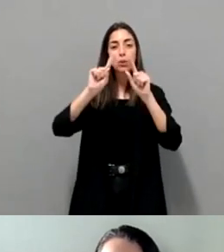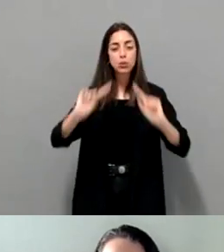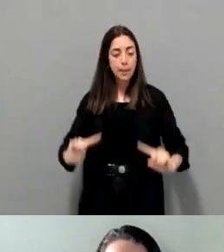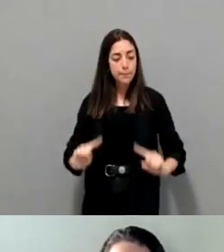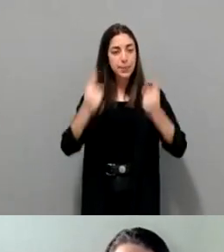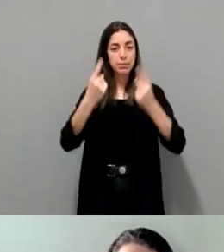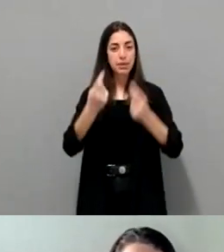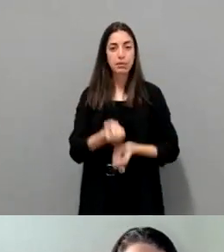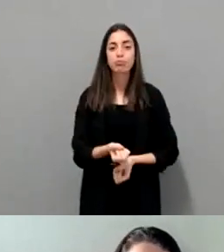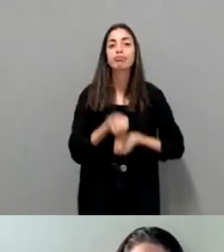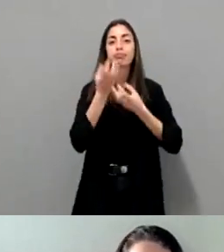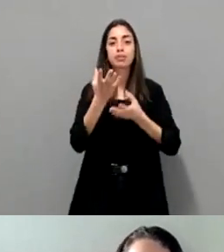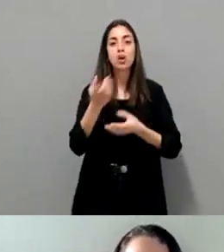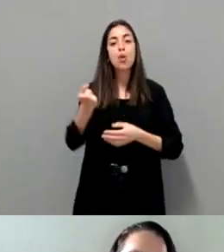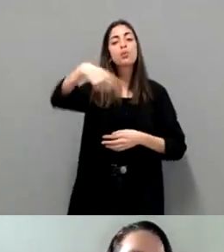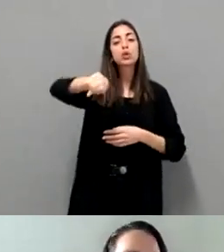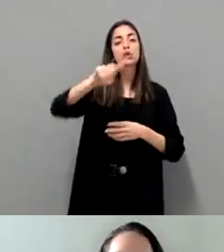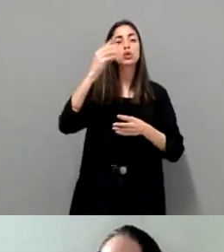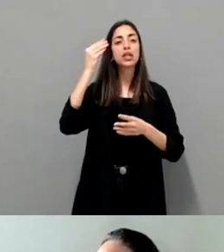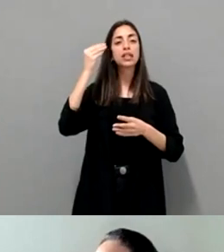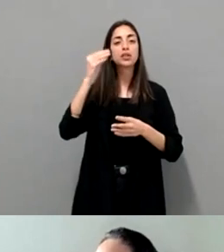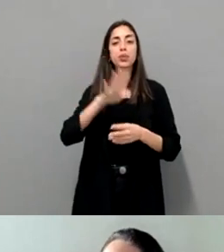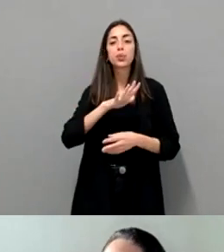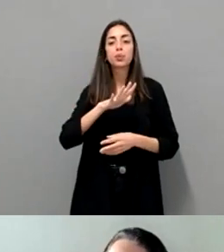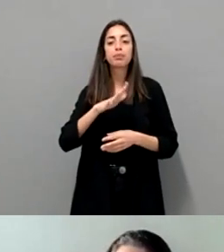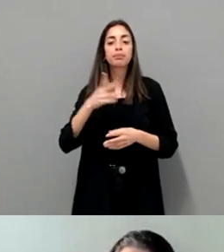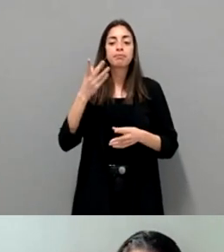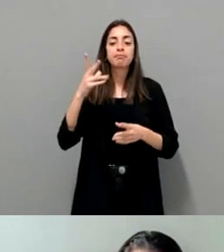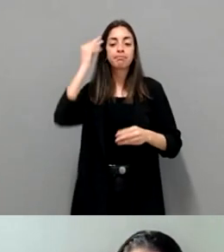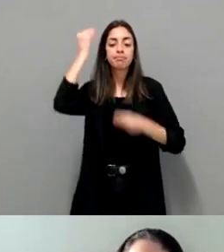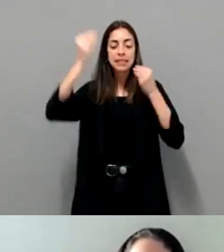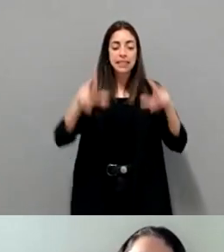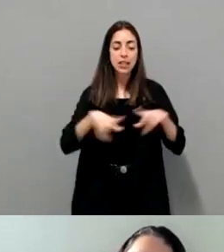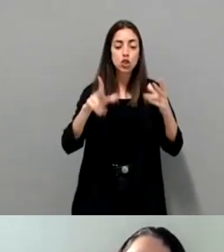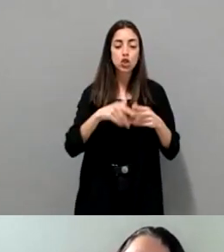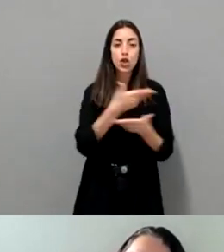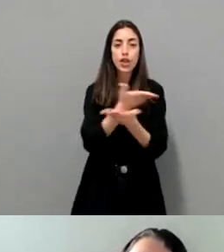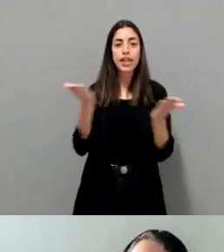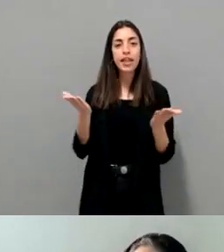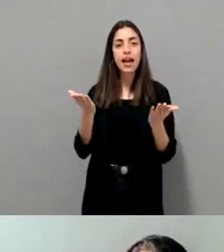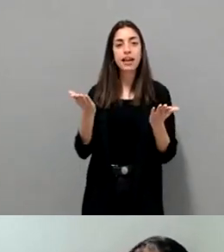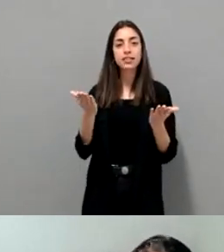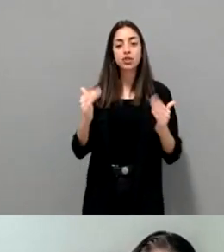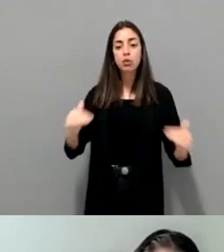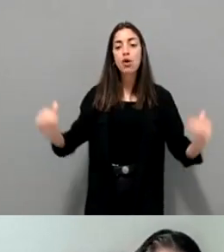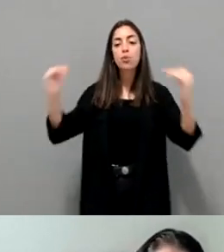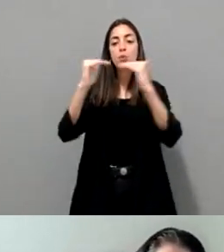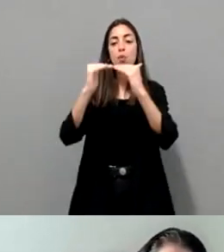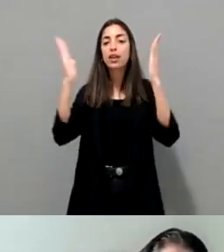pregunta. ¿Por qué creéis que la sociedad no os trata como al resto de